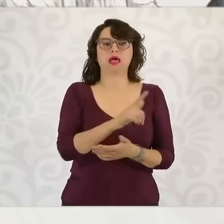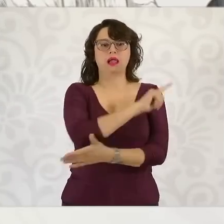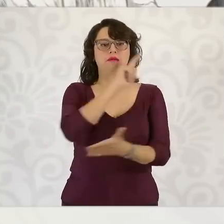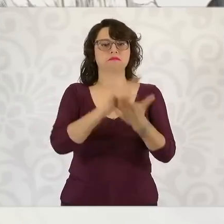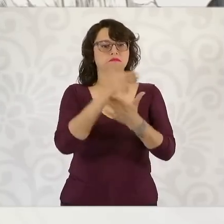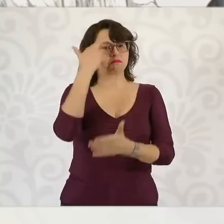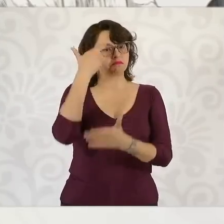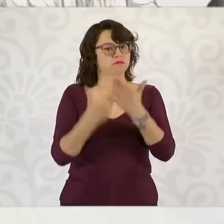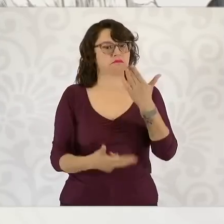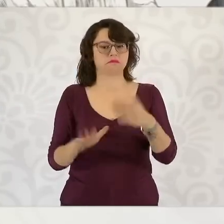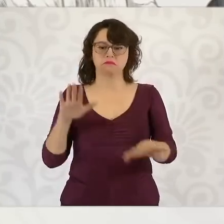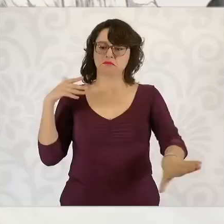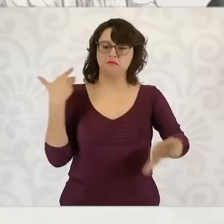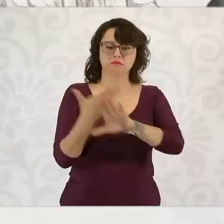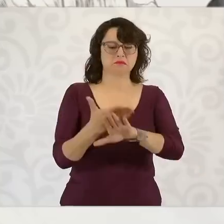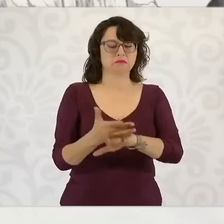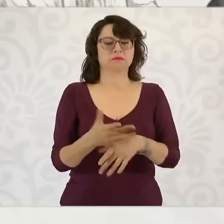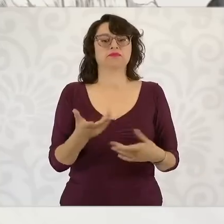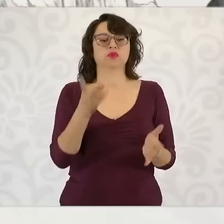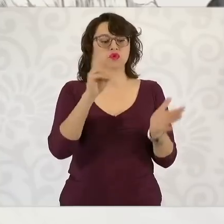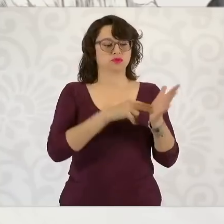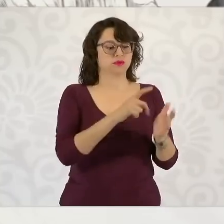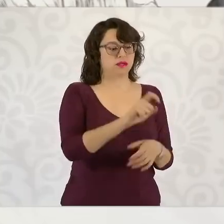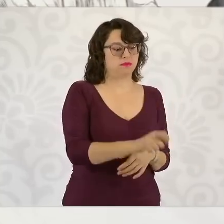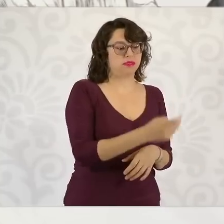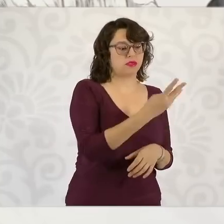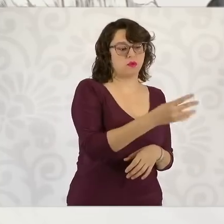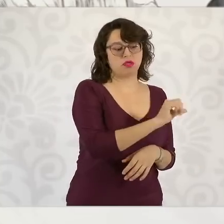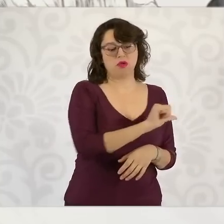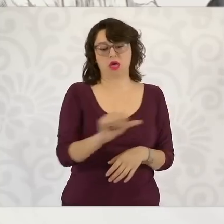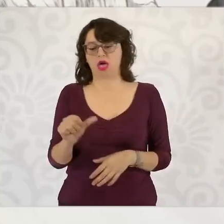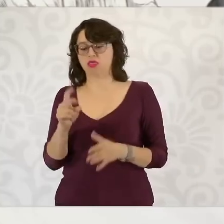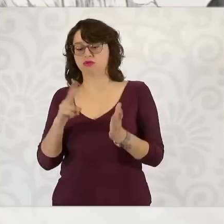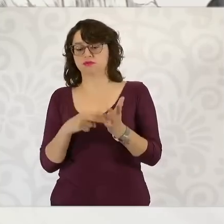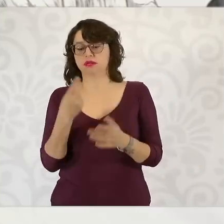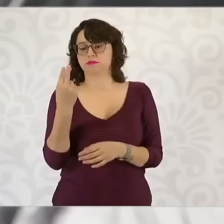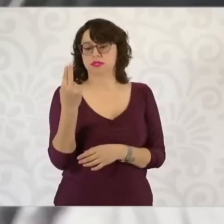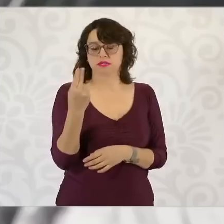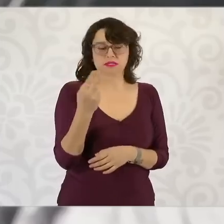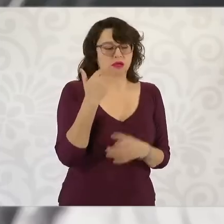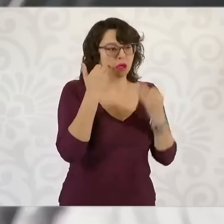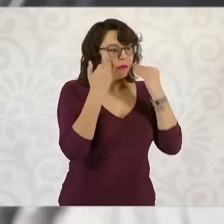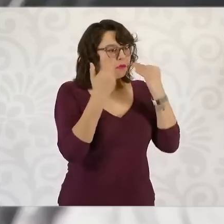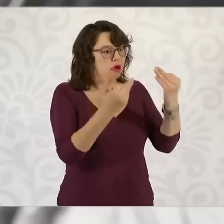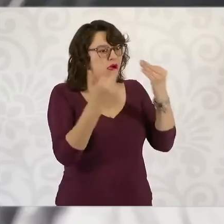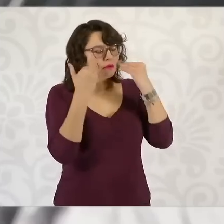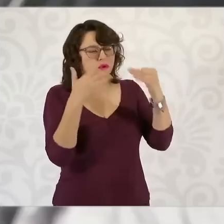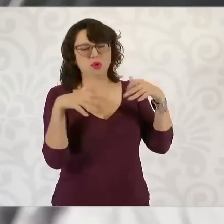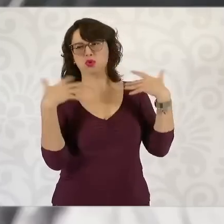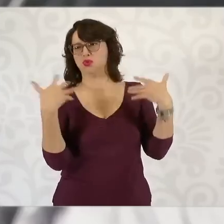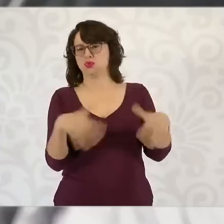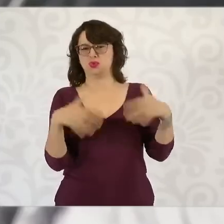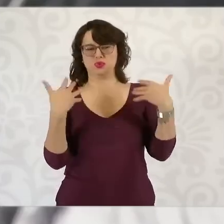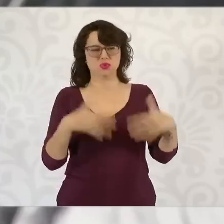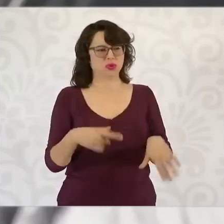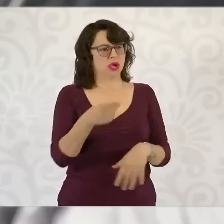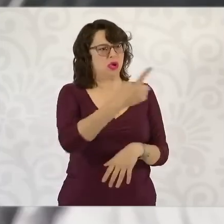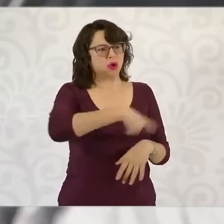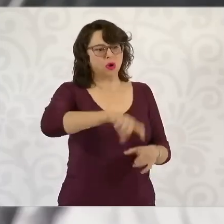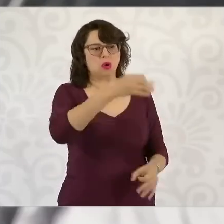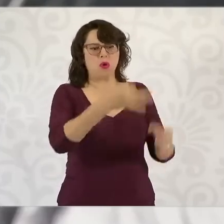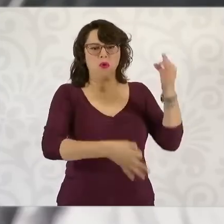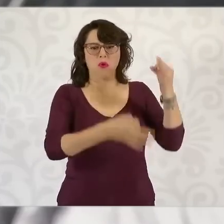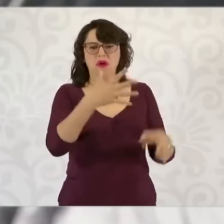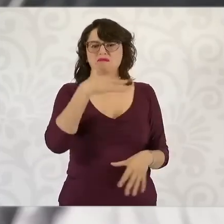En el periodo comprendido entre 2024 y lo que va del 2025, hemos sido testigos de un alarmante número de determinaciones